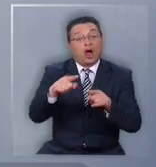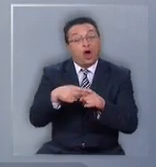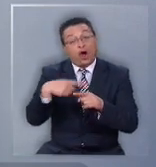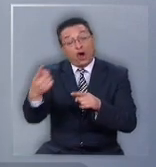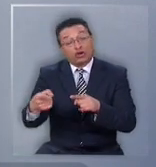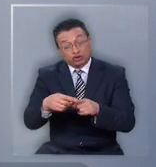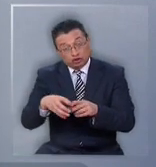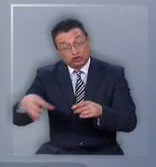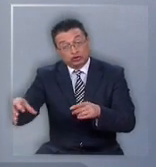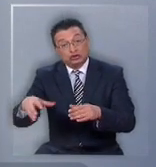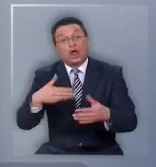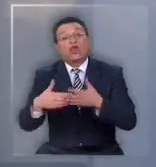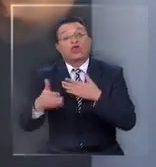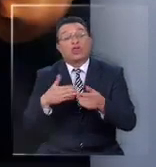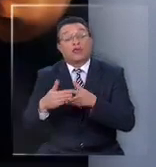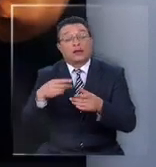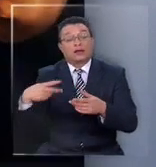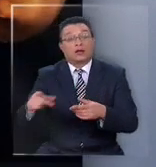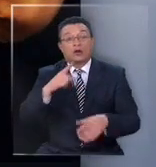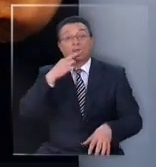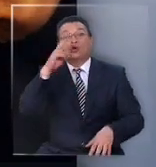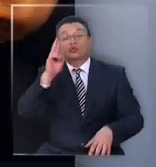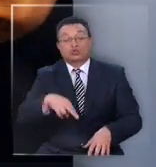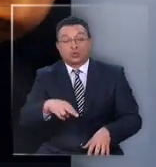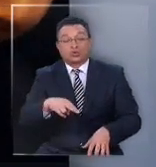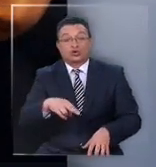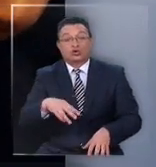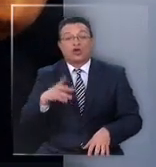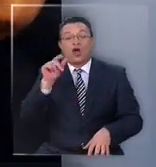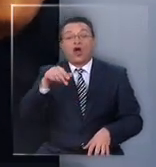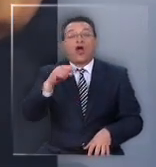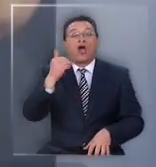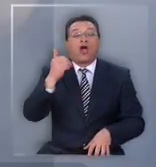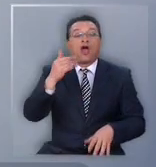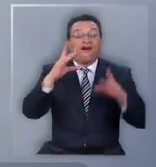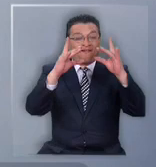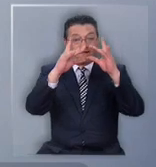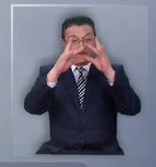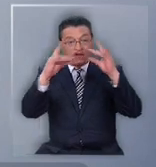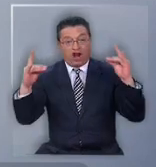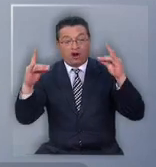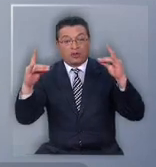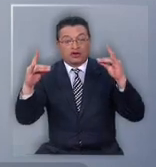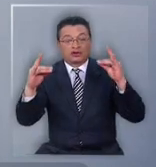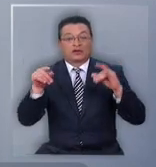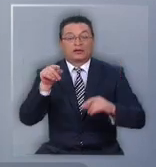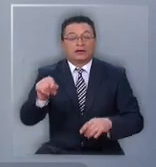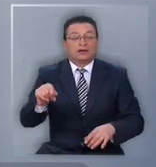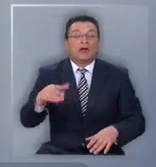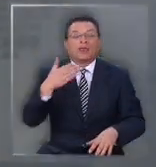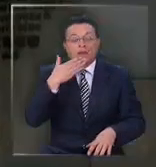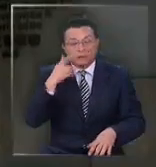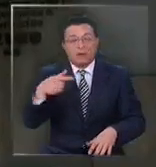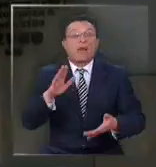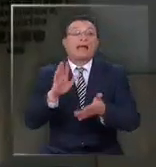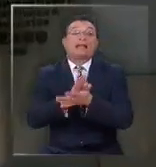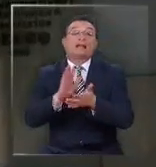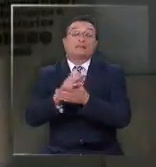parte sería del sur del país, de Florianópolis, de cidade de Biguaçu, para